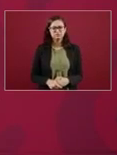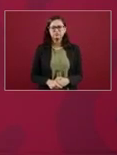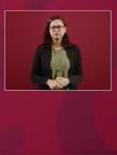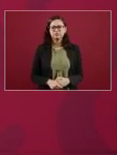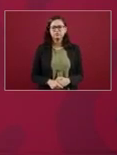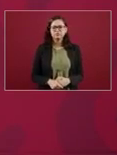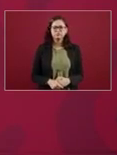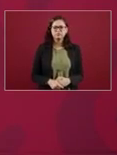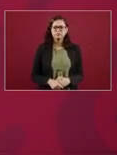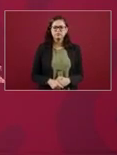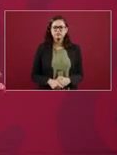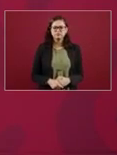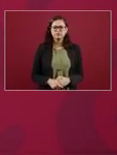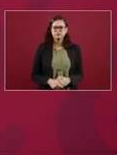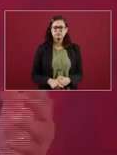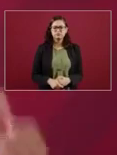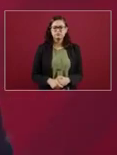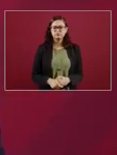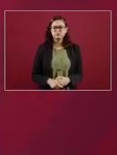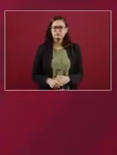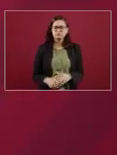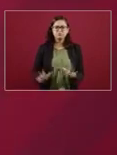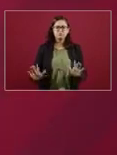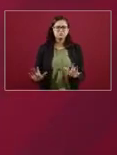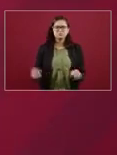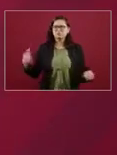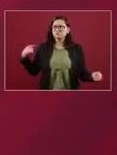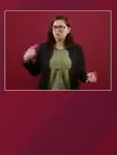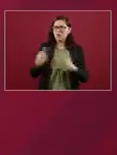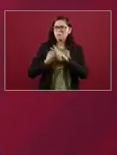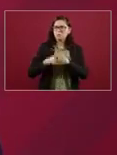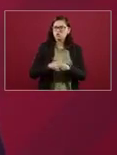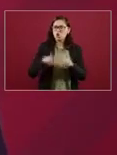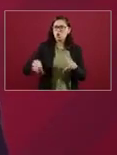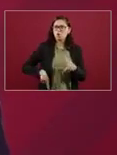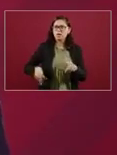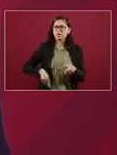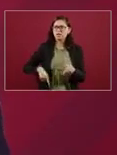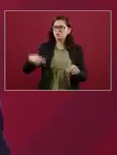durante el tiempo que llevamos en el gobierno